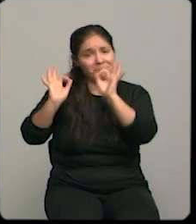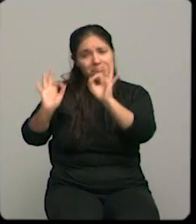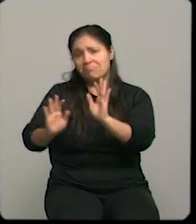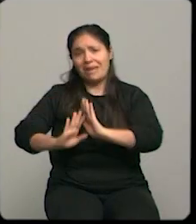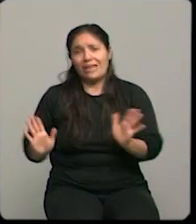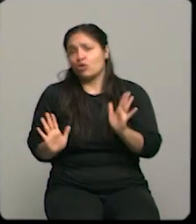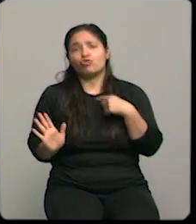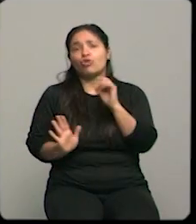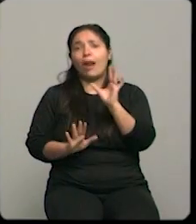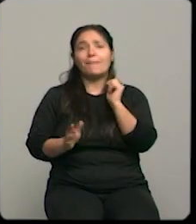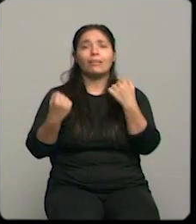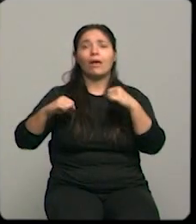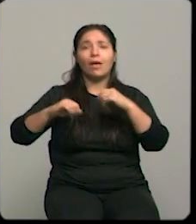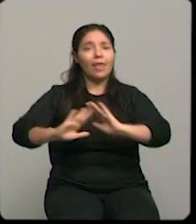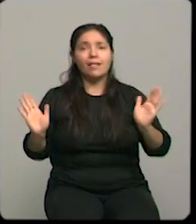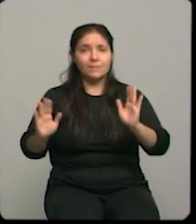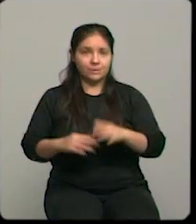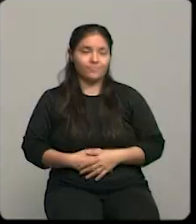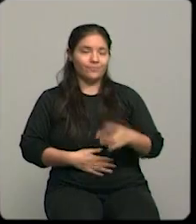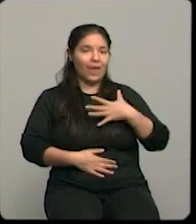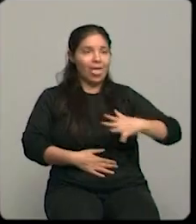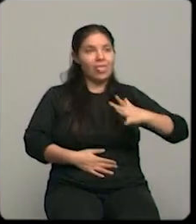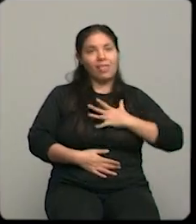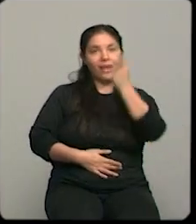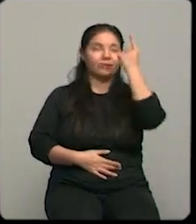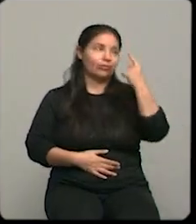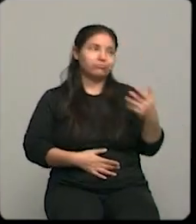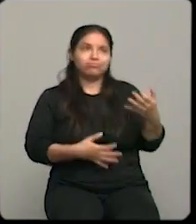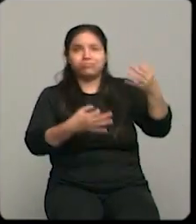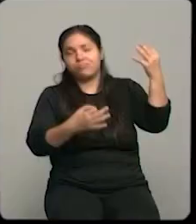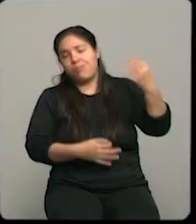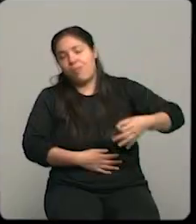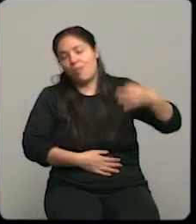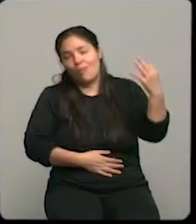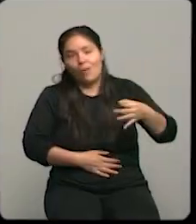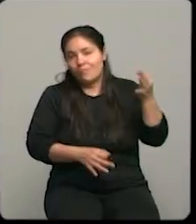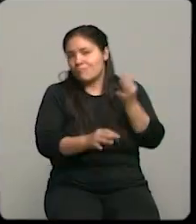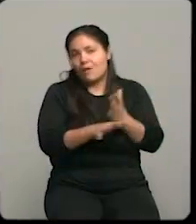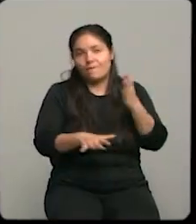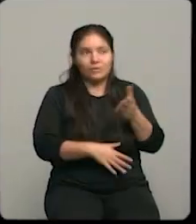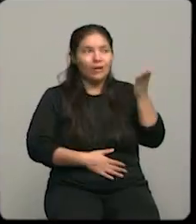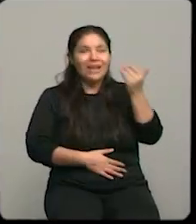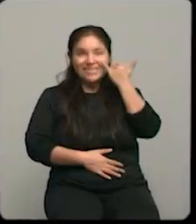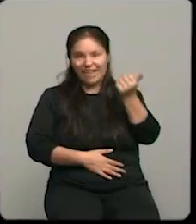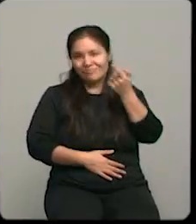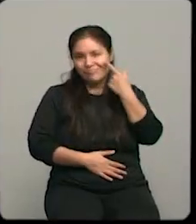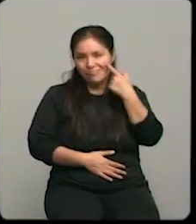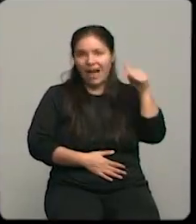fortaleza, tenemos un director que es maravilloso, Tobias Bollmann, ya los ha visitado por el canal, ya lo